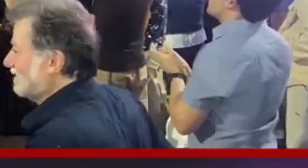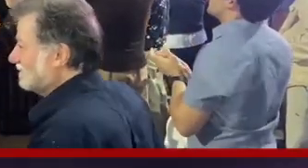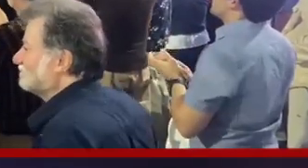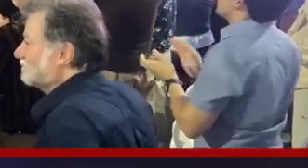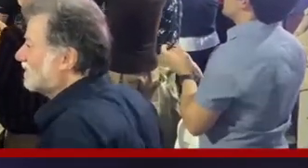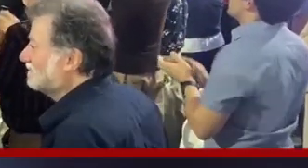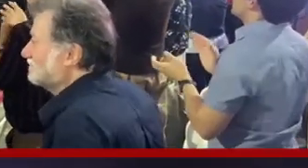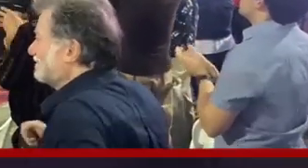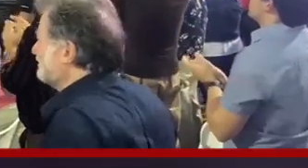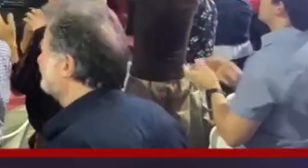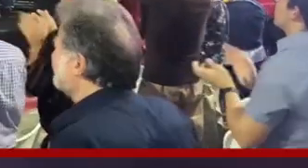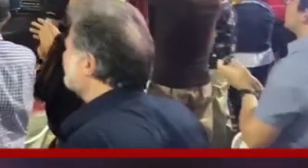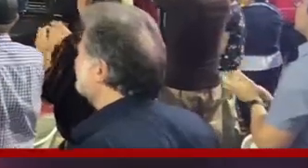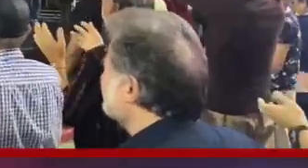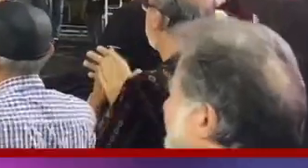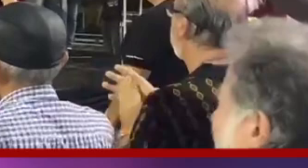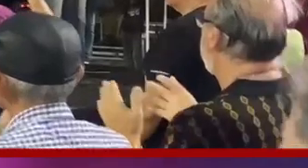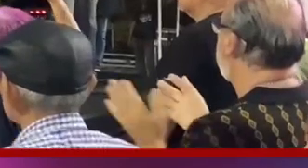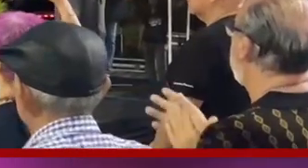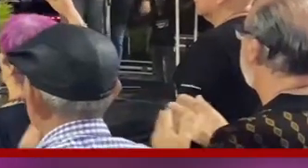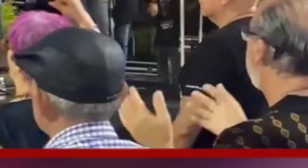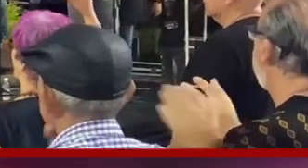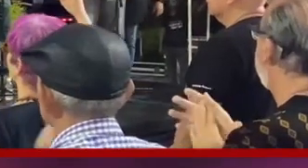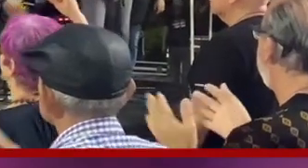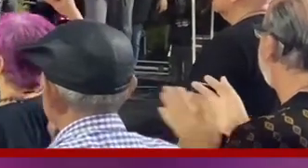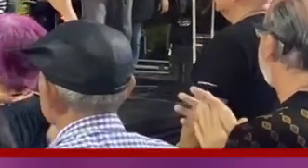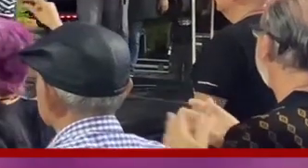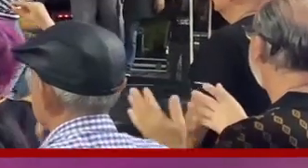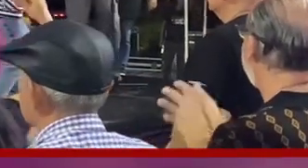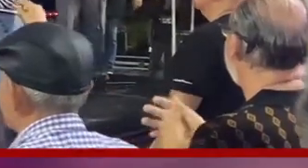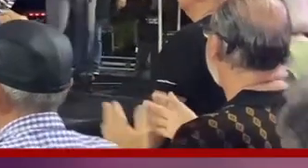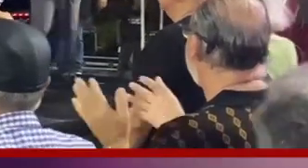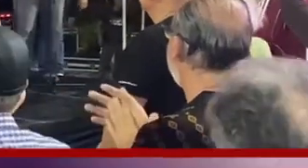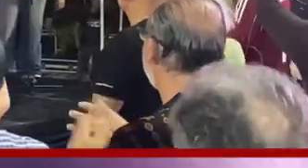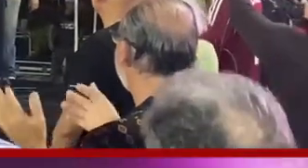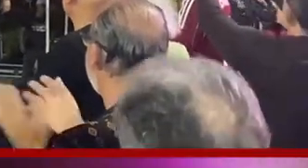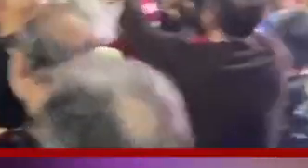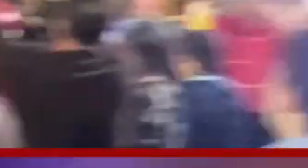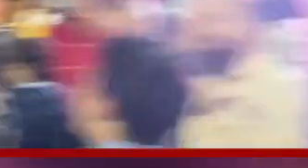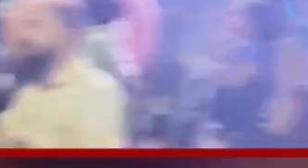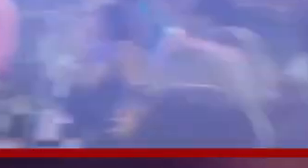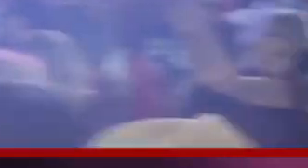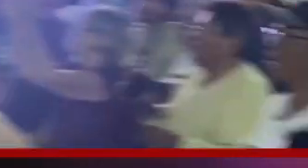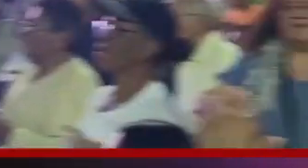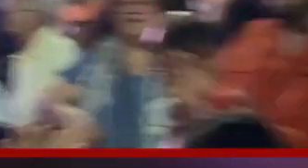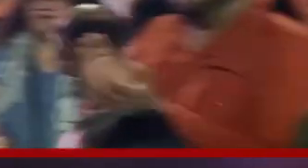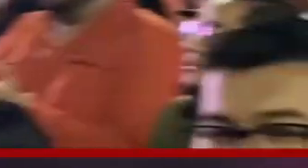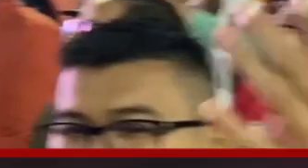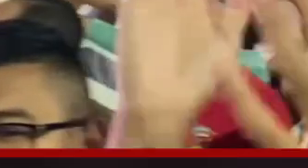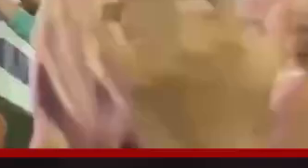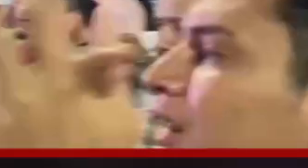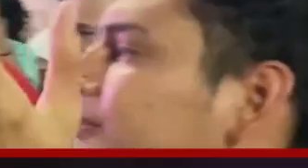a ratificar su apoyo a la revolución bolivariana. Queremos decirles como mensaje